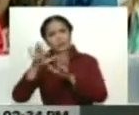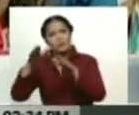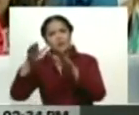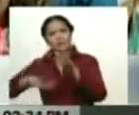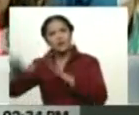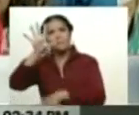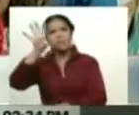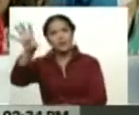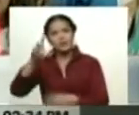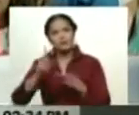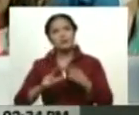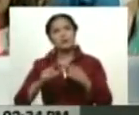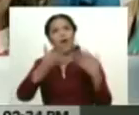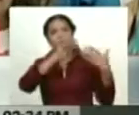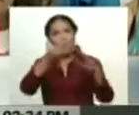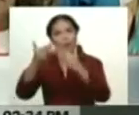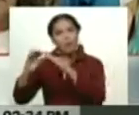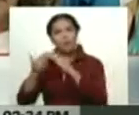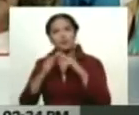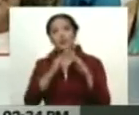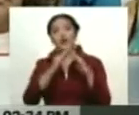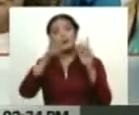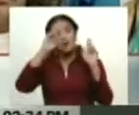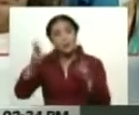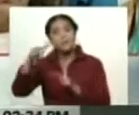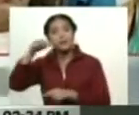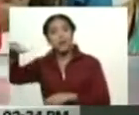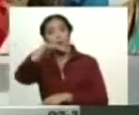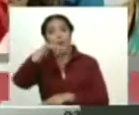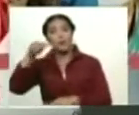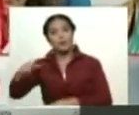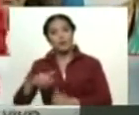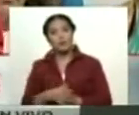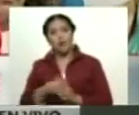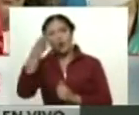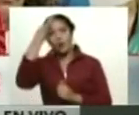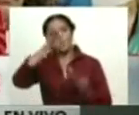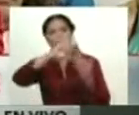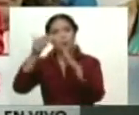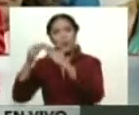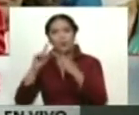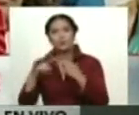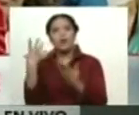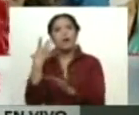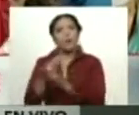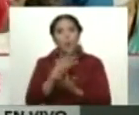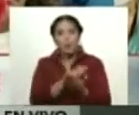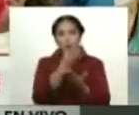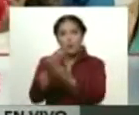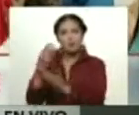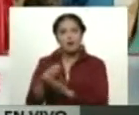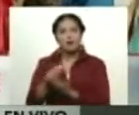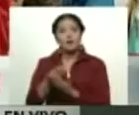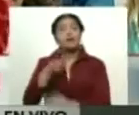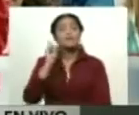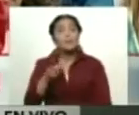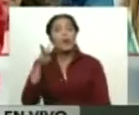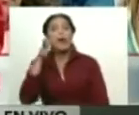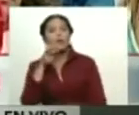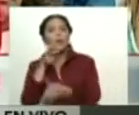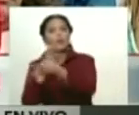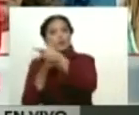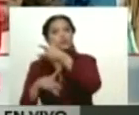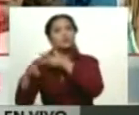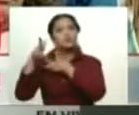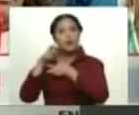de cara a las comunidades, que respeten al poder popular, a los consejos comunales, a las comunas, y sepan oírlos, y